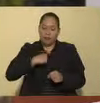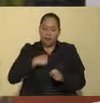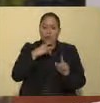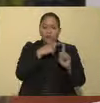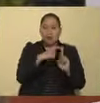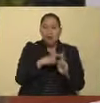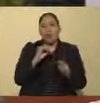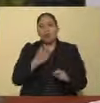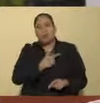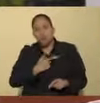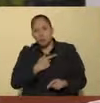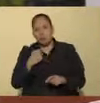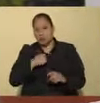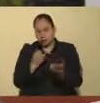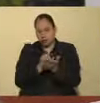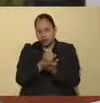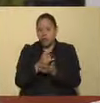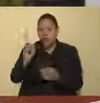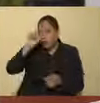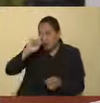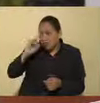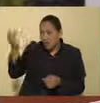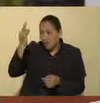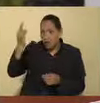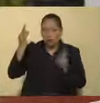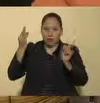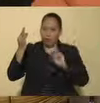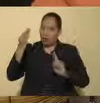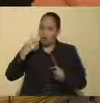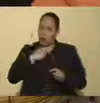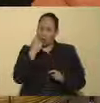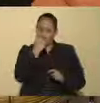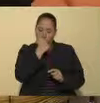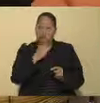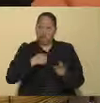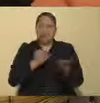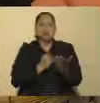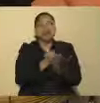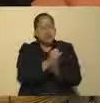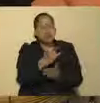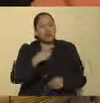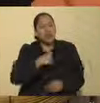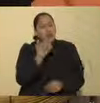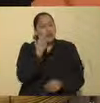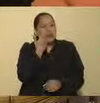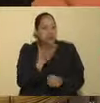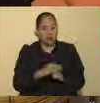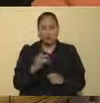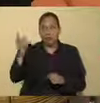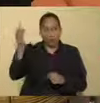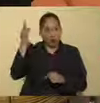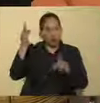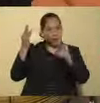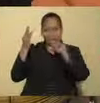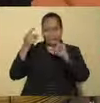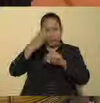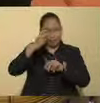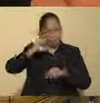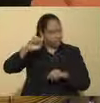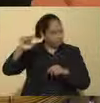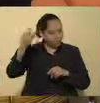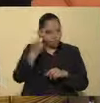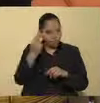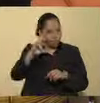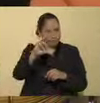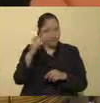y no por la recomendación de nadie en especial. O sino por querer que tú, parecerse a alguien más. Eso es terrible. Siempre el resultado no